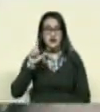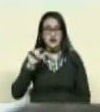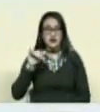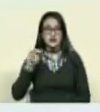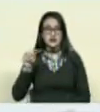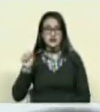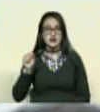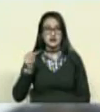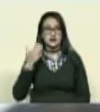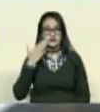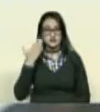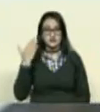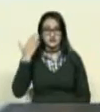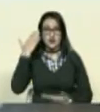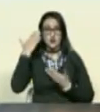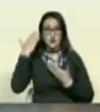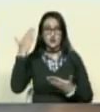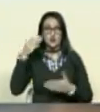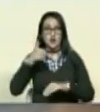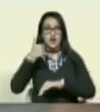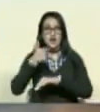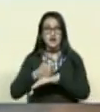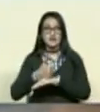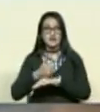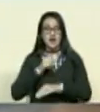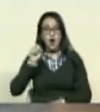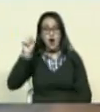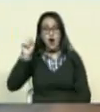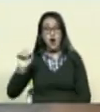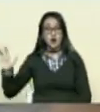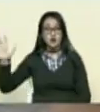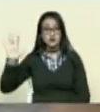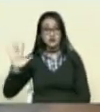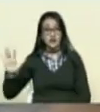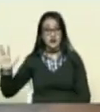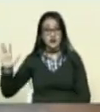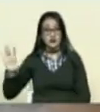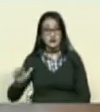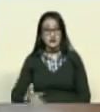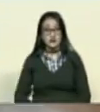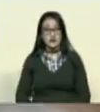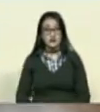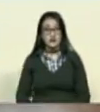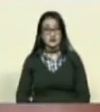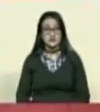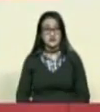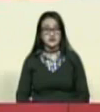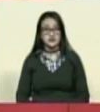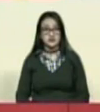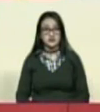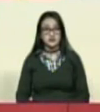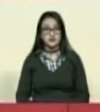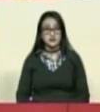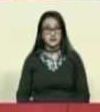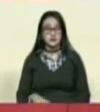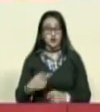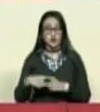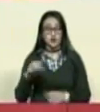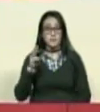Antonio Moreno Martínez, jefe de la región occidental, al mayor general Pedro